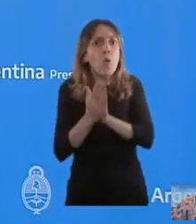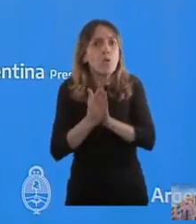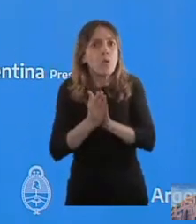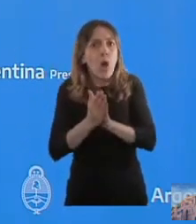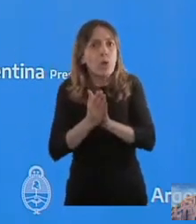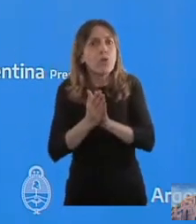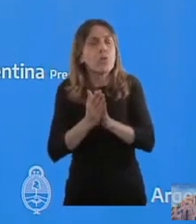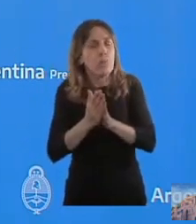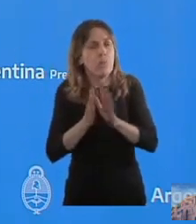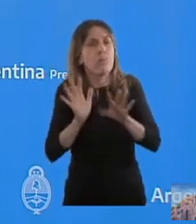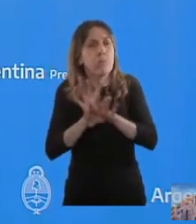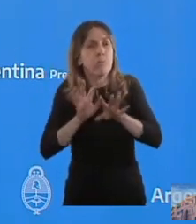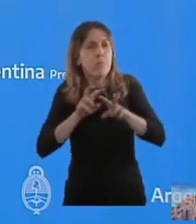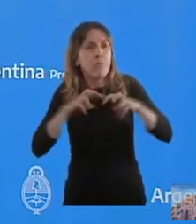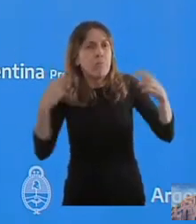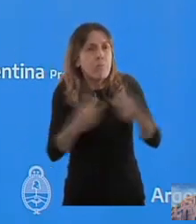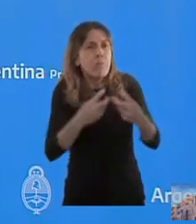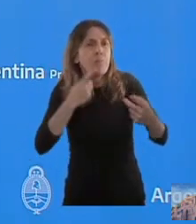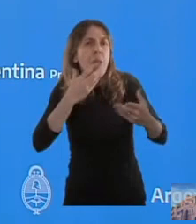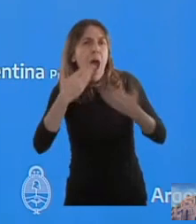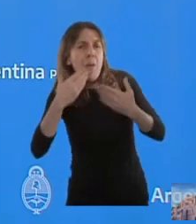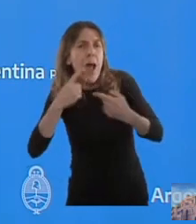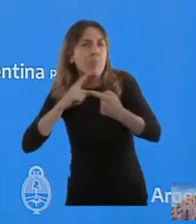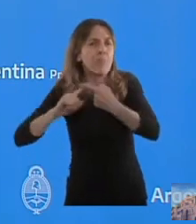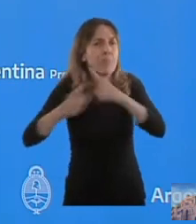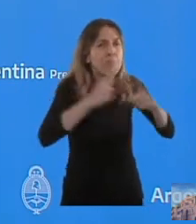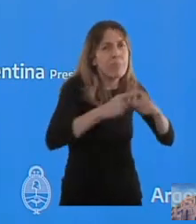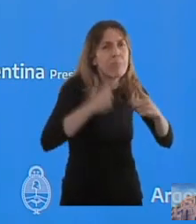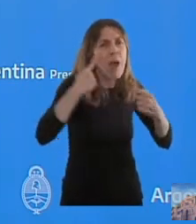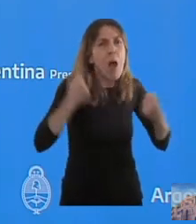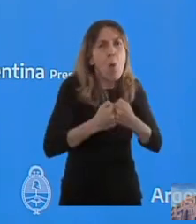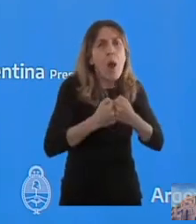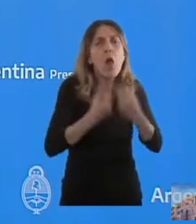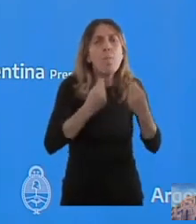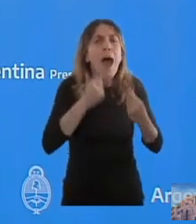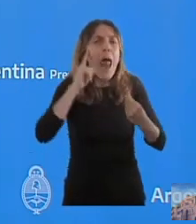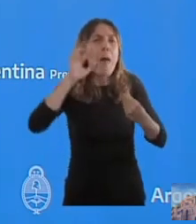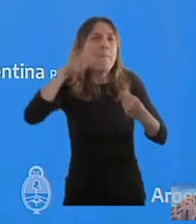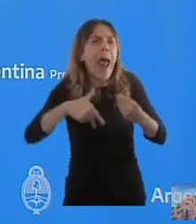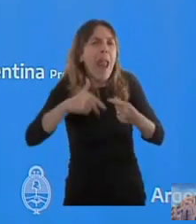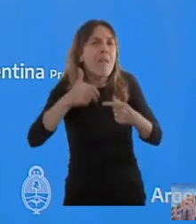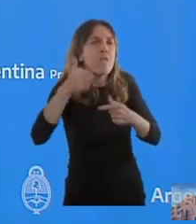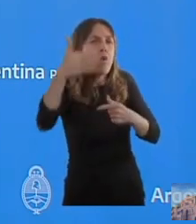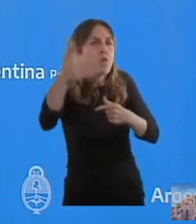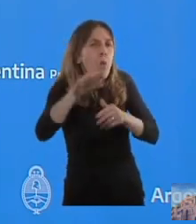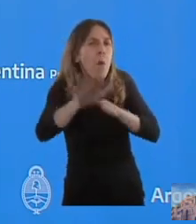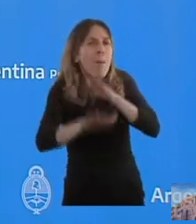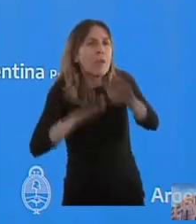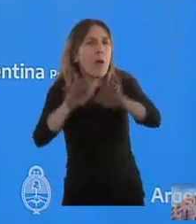hagamos una mesa de acuerdo que nos permita diseñar un mañana en la lucha contra la inflación.